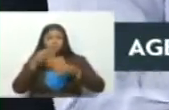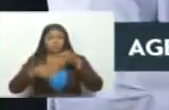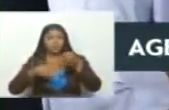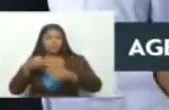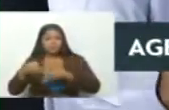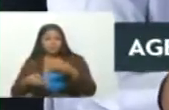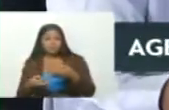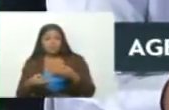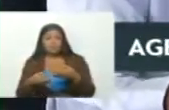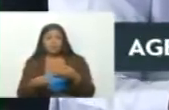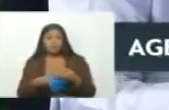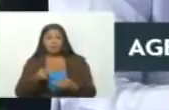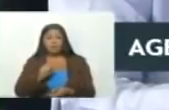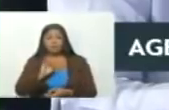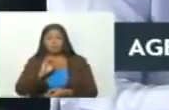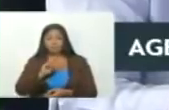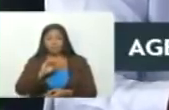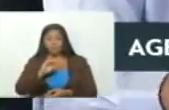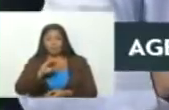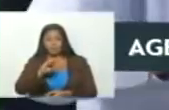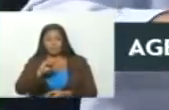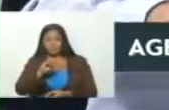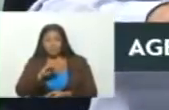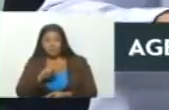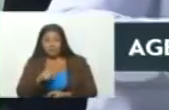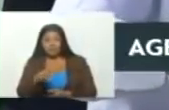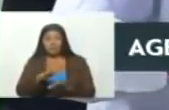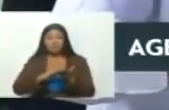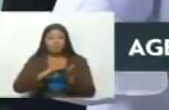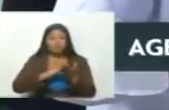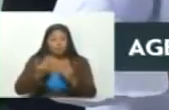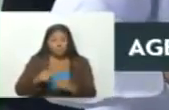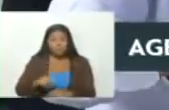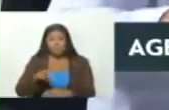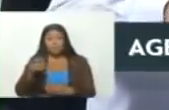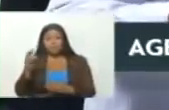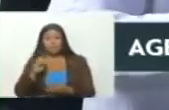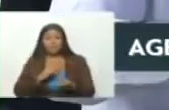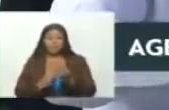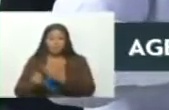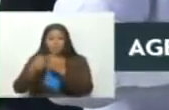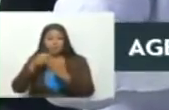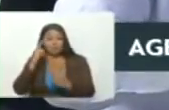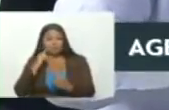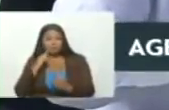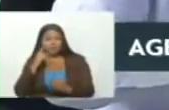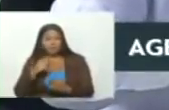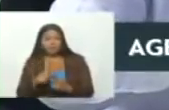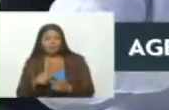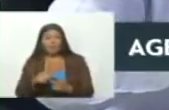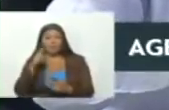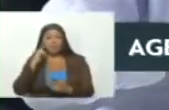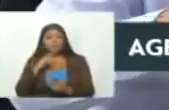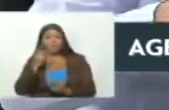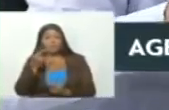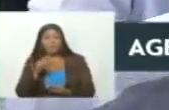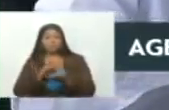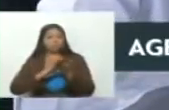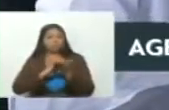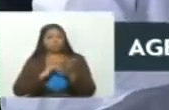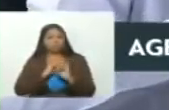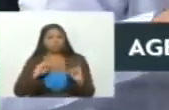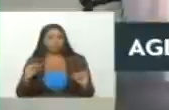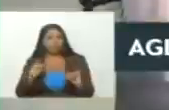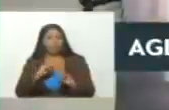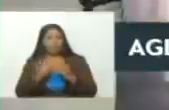tributaria y recuperación del signo monetario. La economía venezolana se recupera, el signo monetario también tiene que recuperarse y